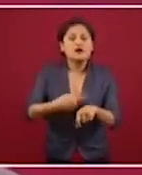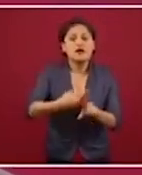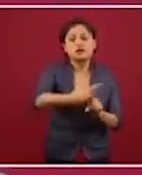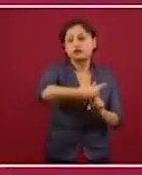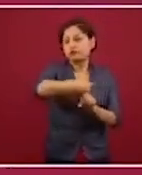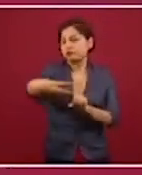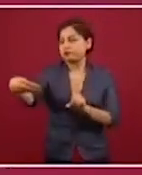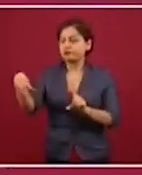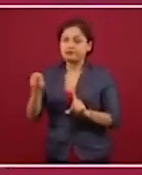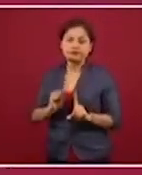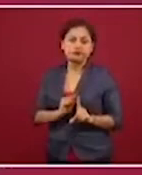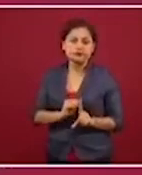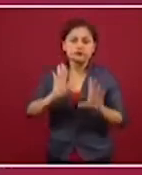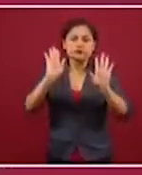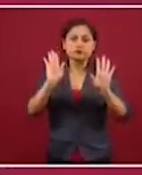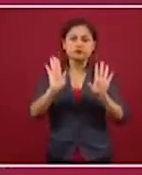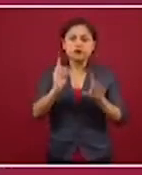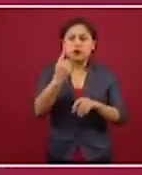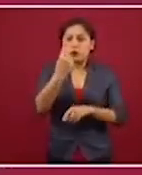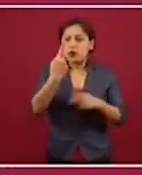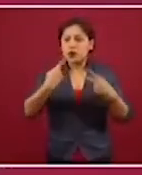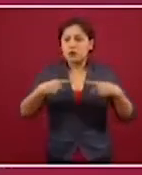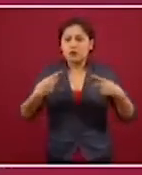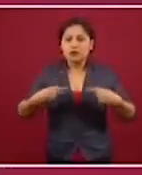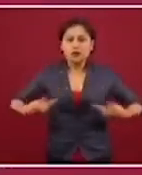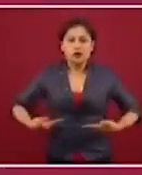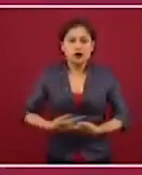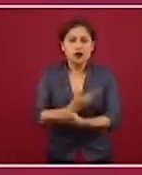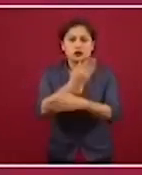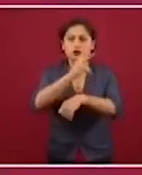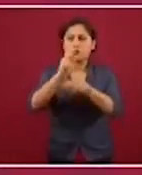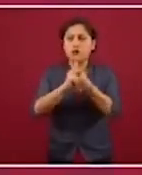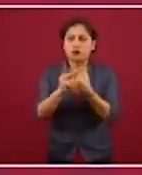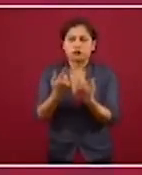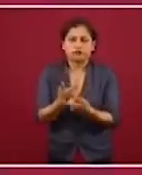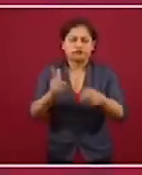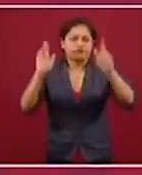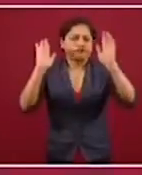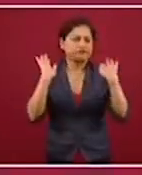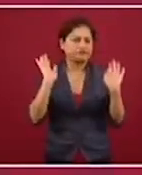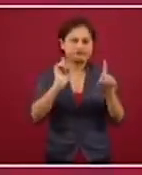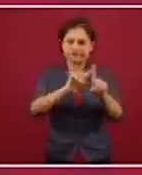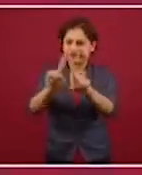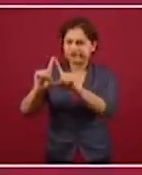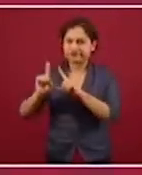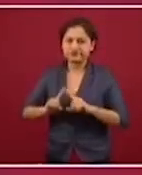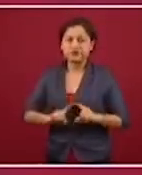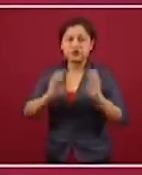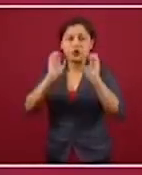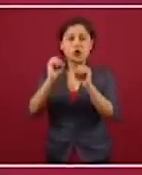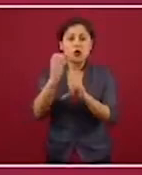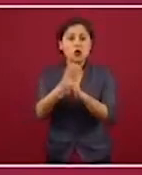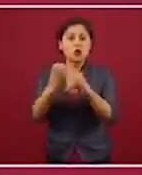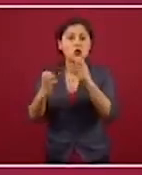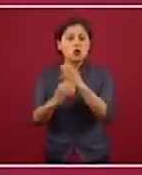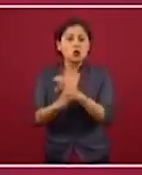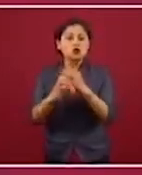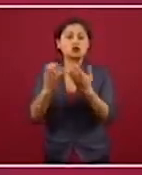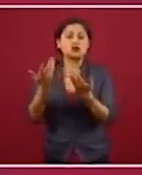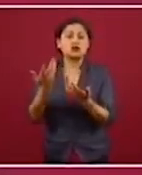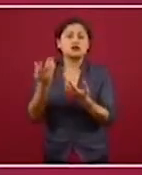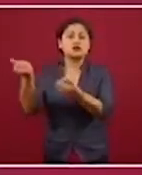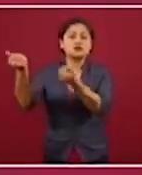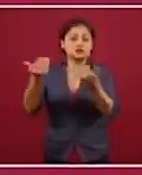de cualquier nacionalidad cualquier origen o los productos comerciales de cualquier país que pudieran ser